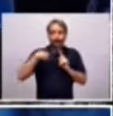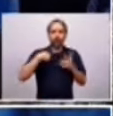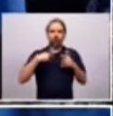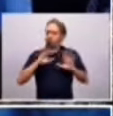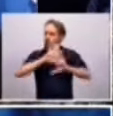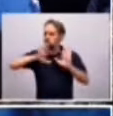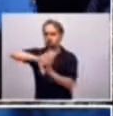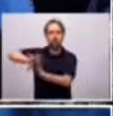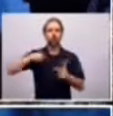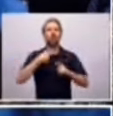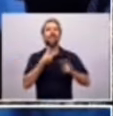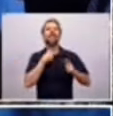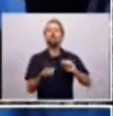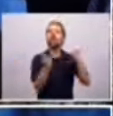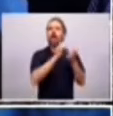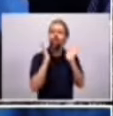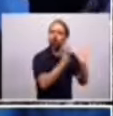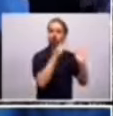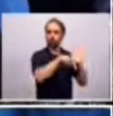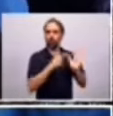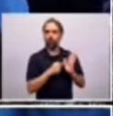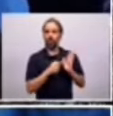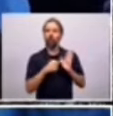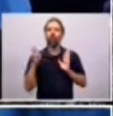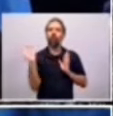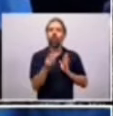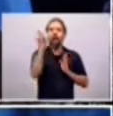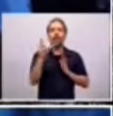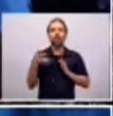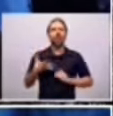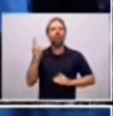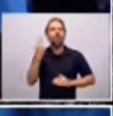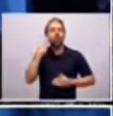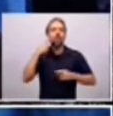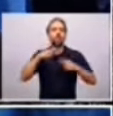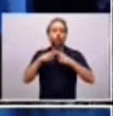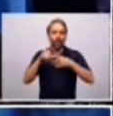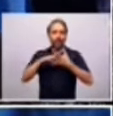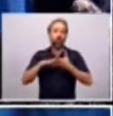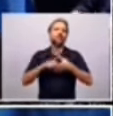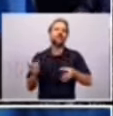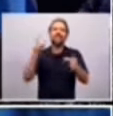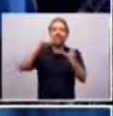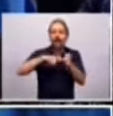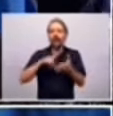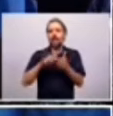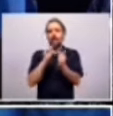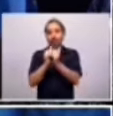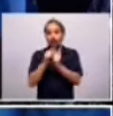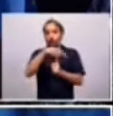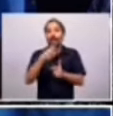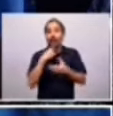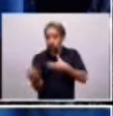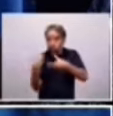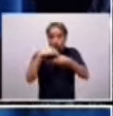está a la espera de una respuesta de la política, que hasta ahora no ha llegado. Está, yo discrepo. Una respuesta. Yo discrepo. No puedes discrepar de algo